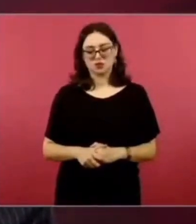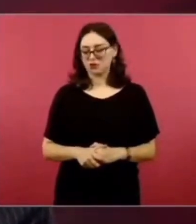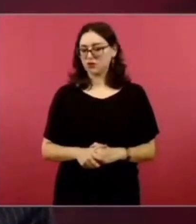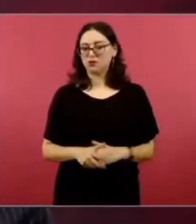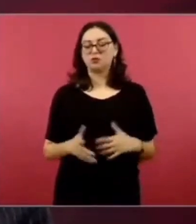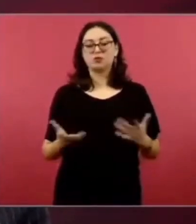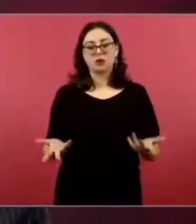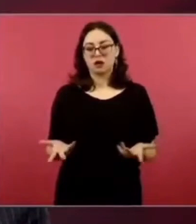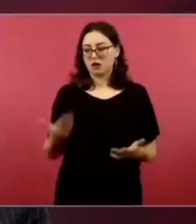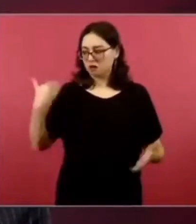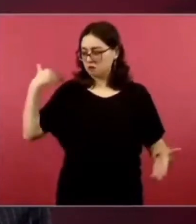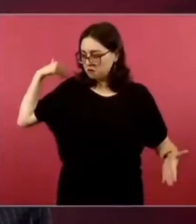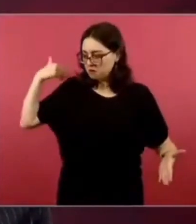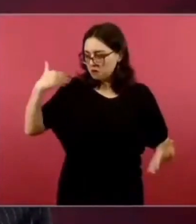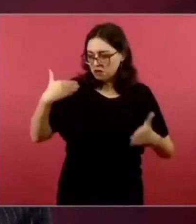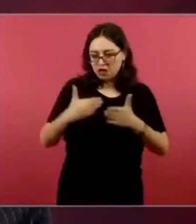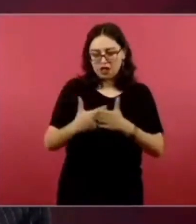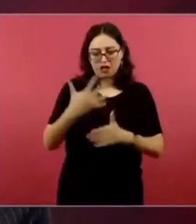tiene menos deuda